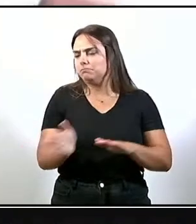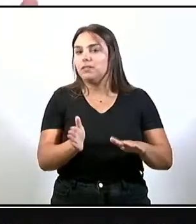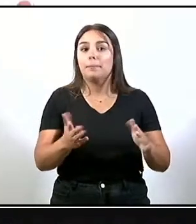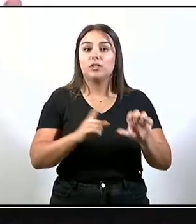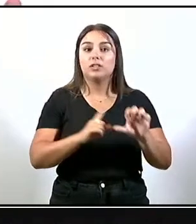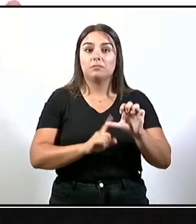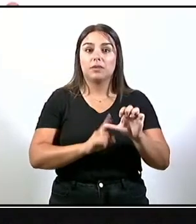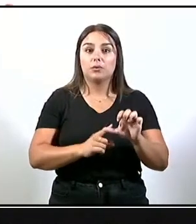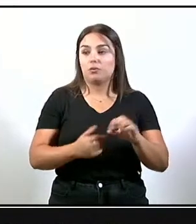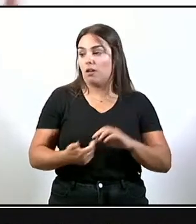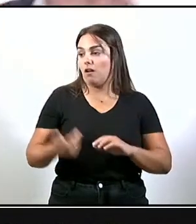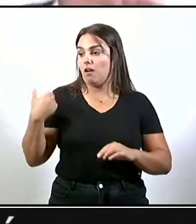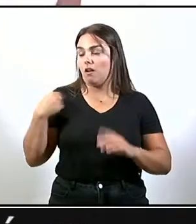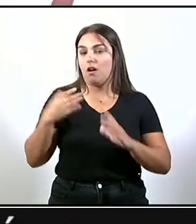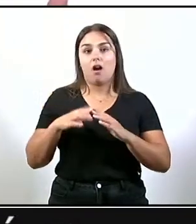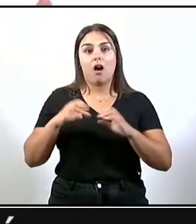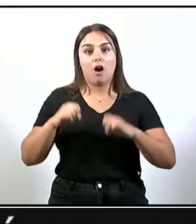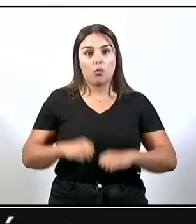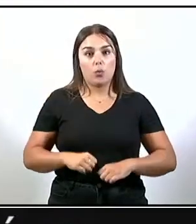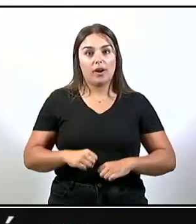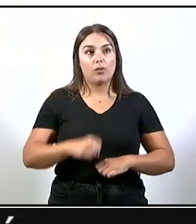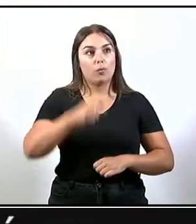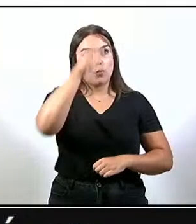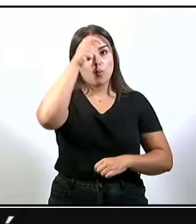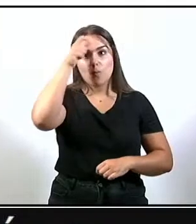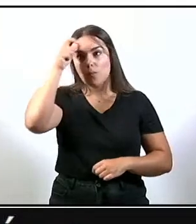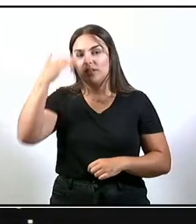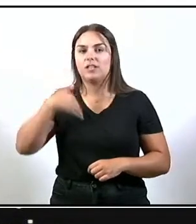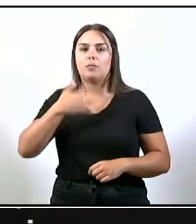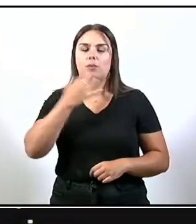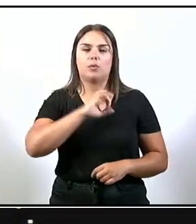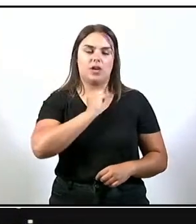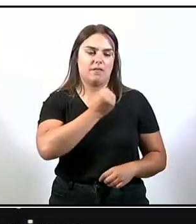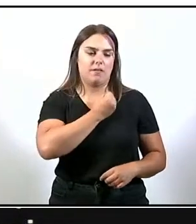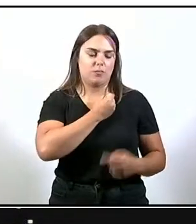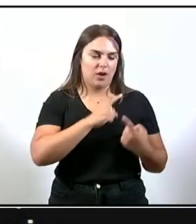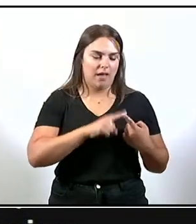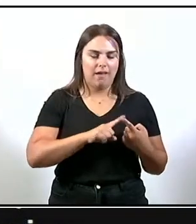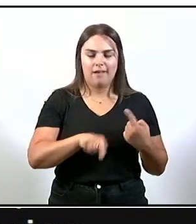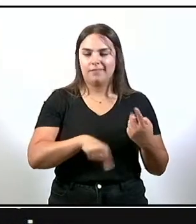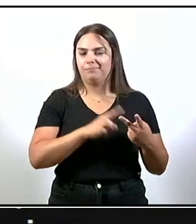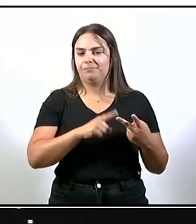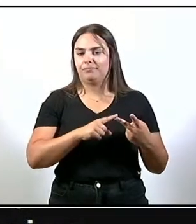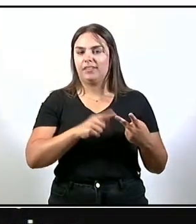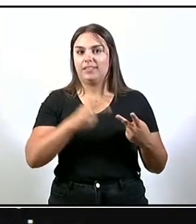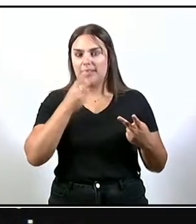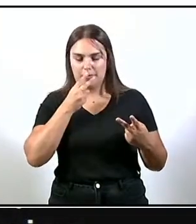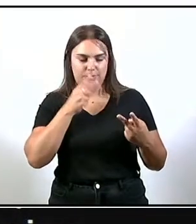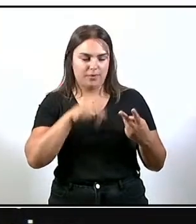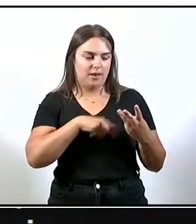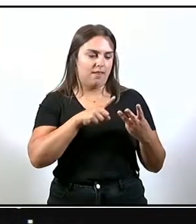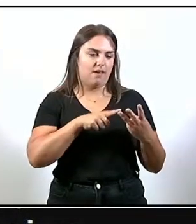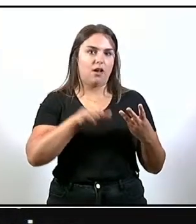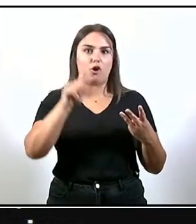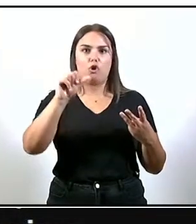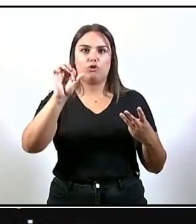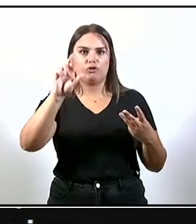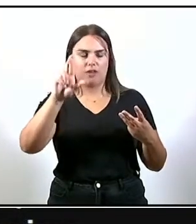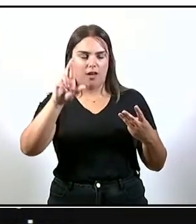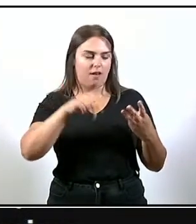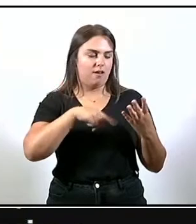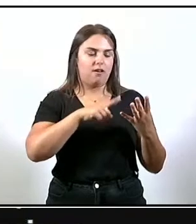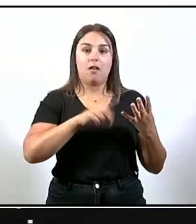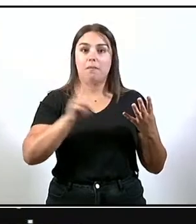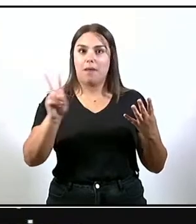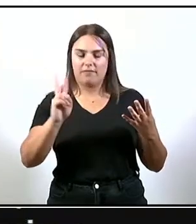puesto de acuerdo en varias localidades. En Navalmoral de la Mata, en Talayuela, en Losar de la Vera, en